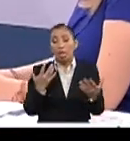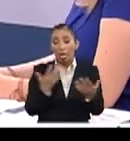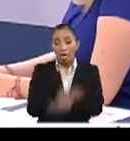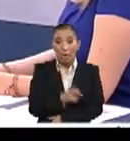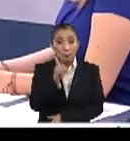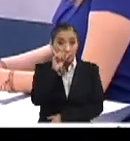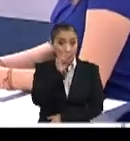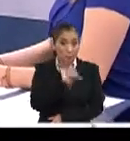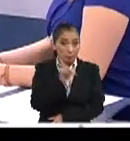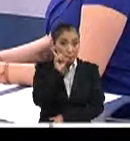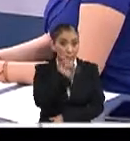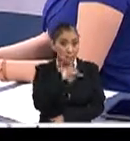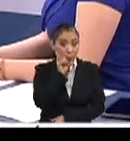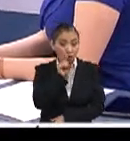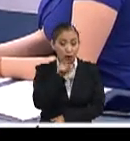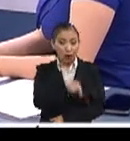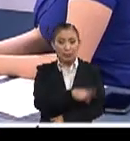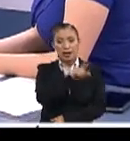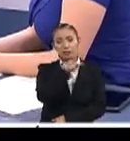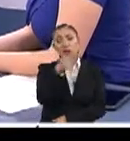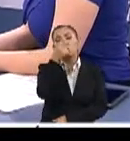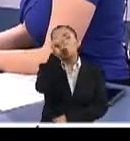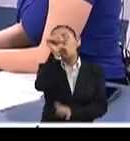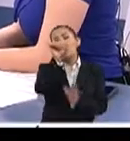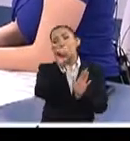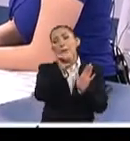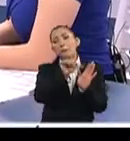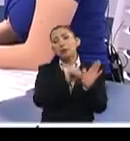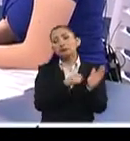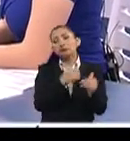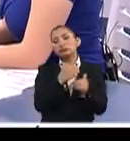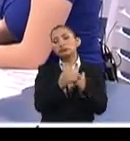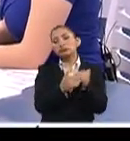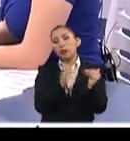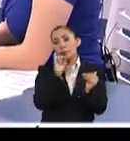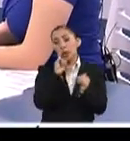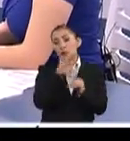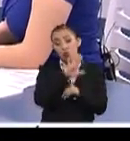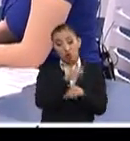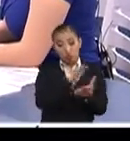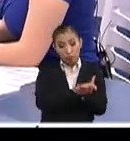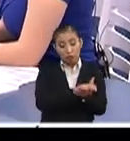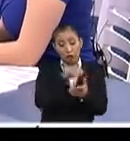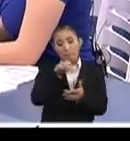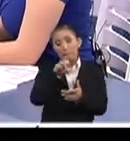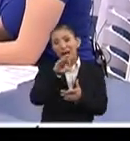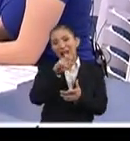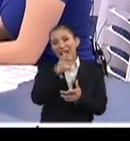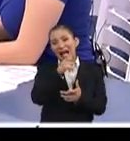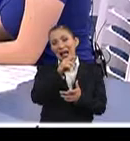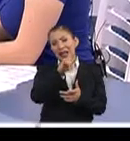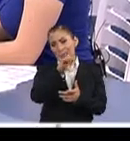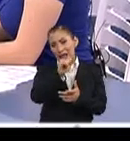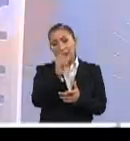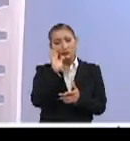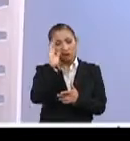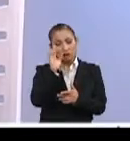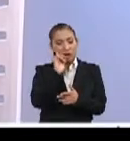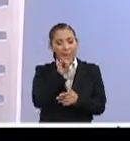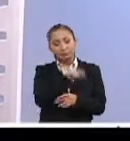esposo, y pues ella, después de un mes, esta persona, Margarita se llama la